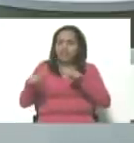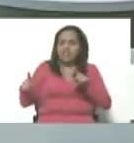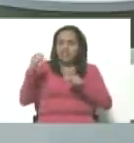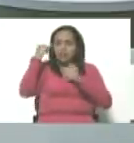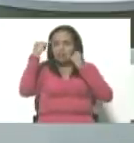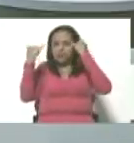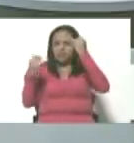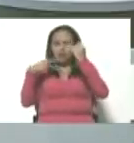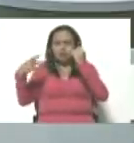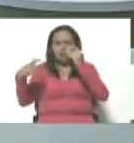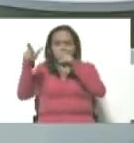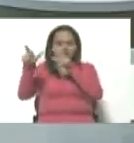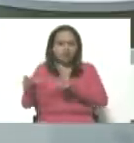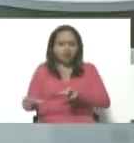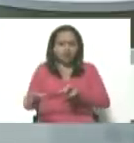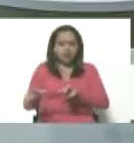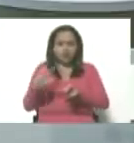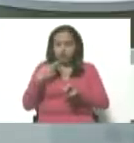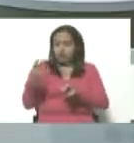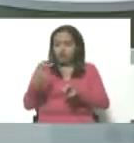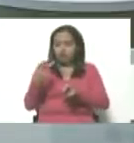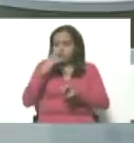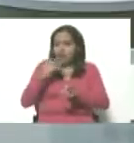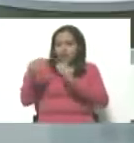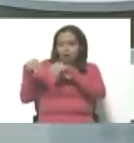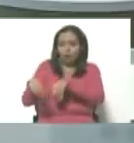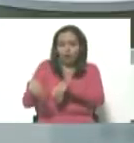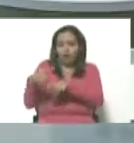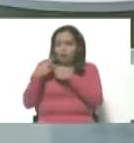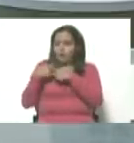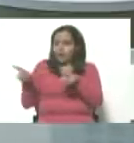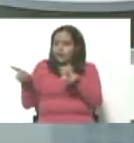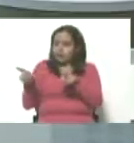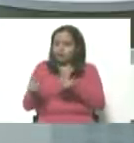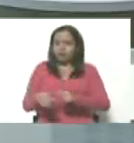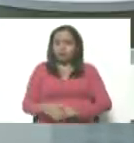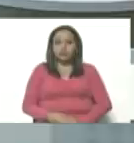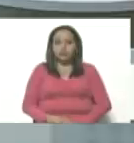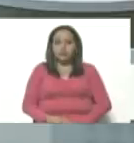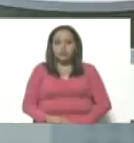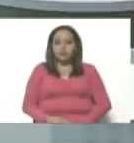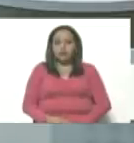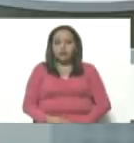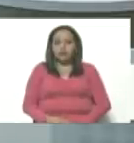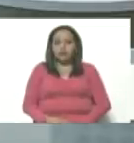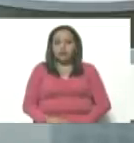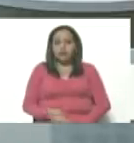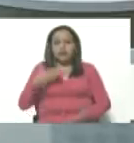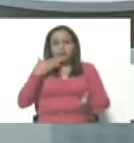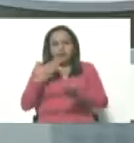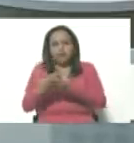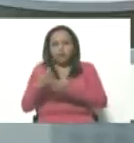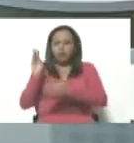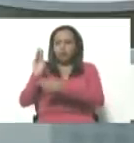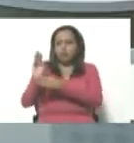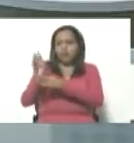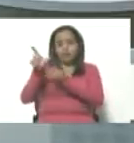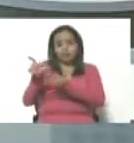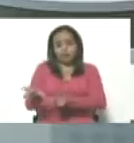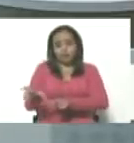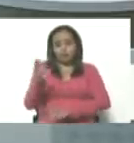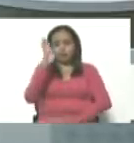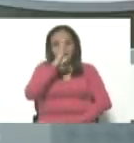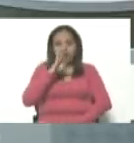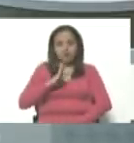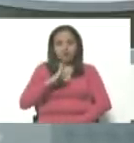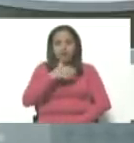ideológicas, políticas, personales que tenemos con Jair Bolsonaro, le pedimos que se cuide,